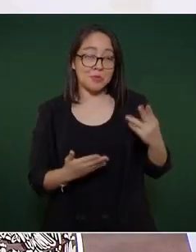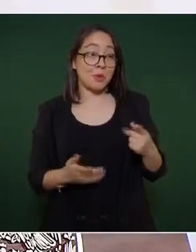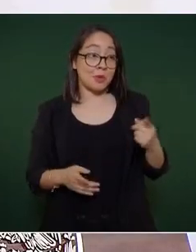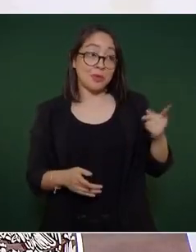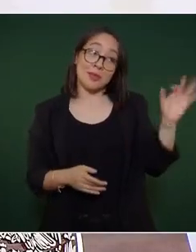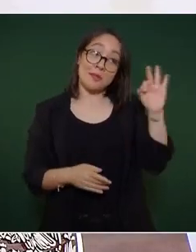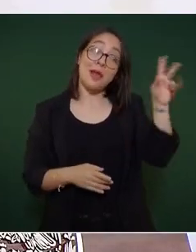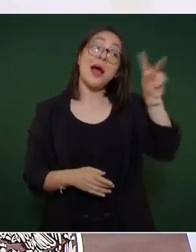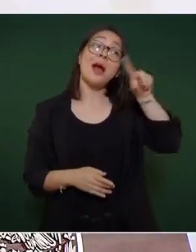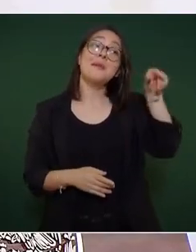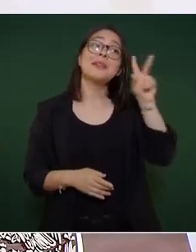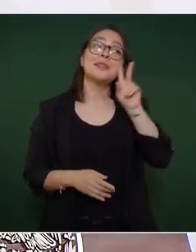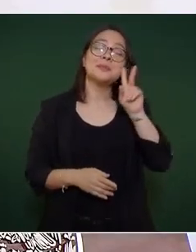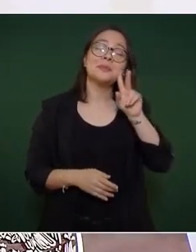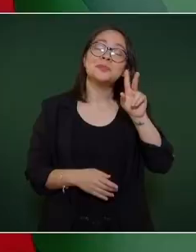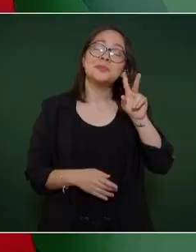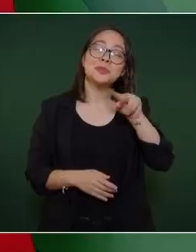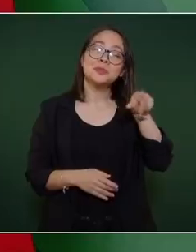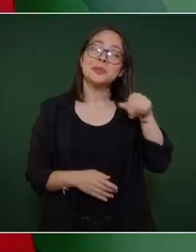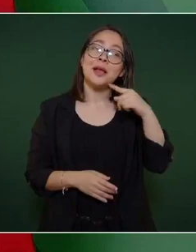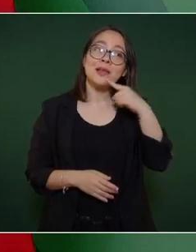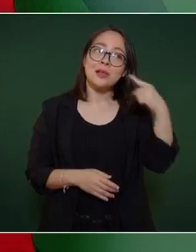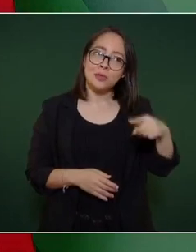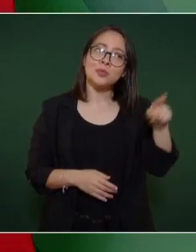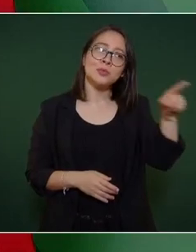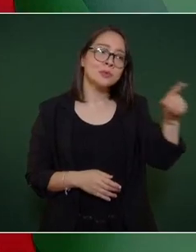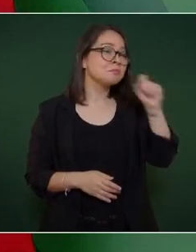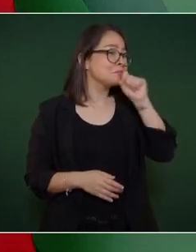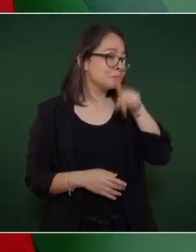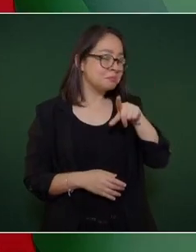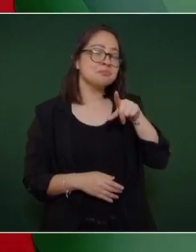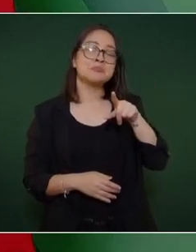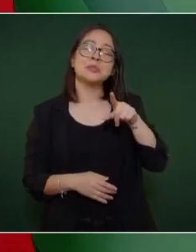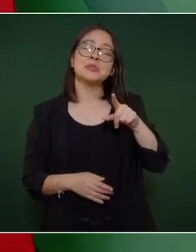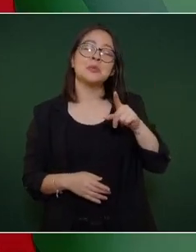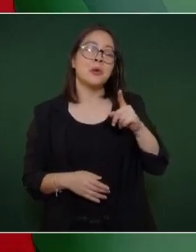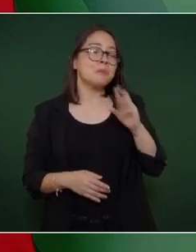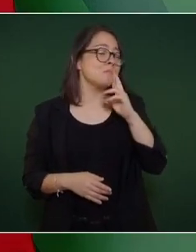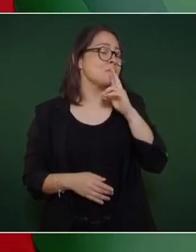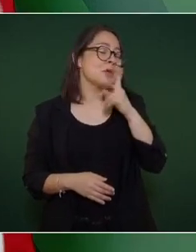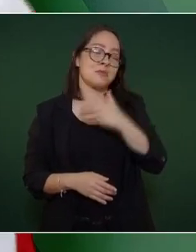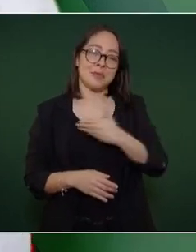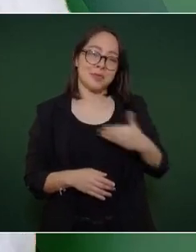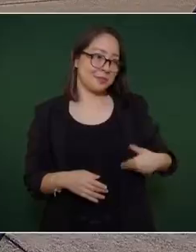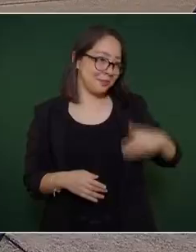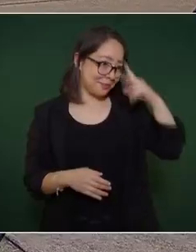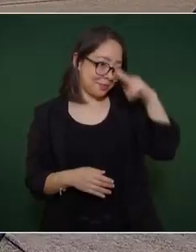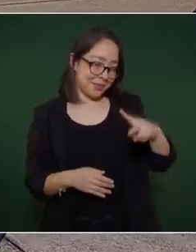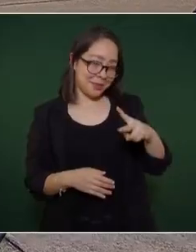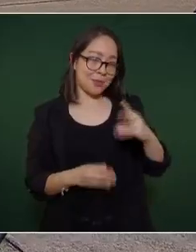nosotros, usted también es uno de los mejores presidentes de México. Muchas gracias.